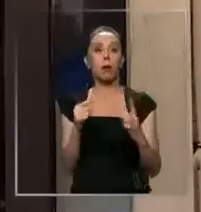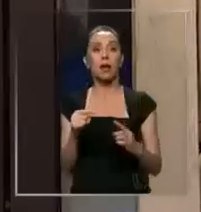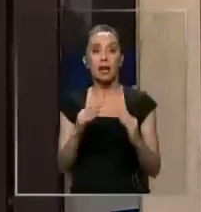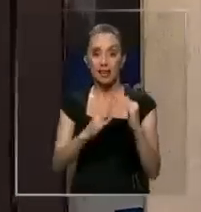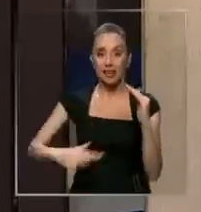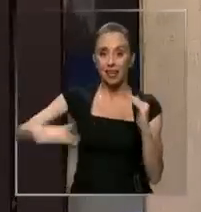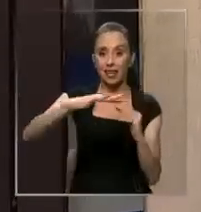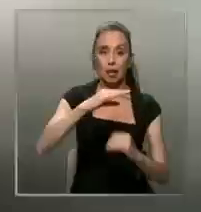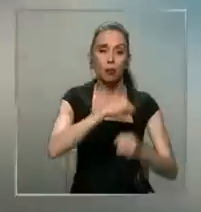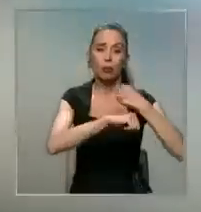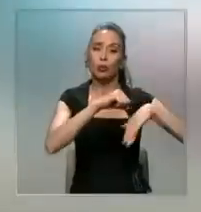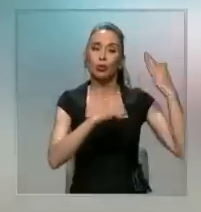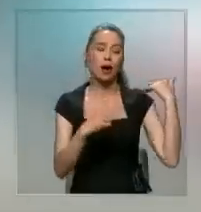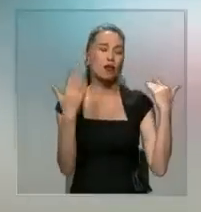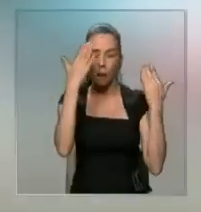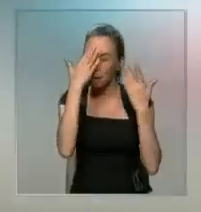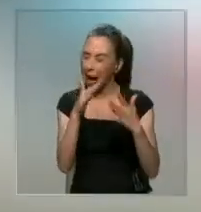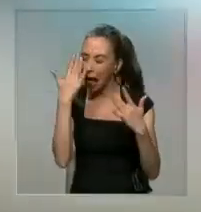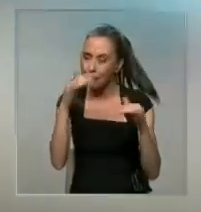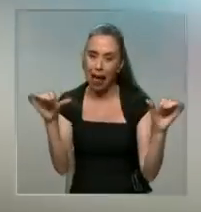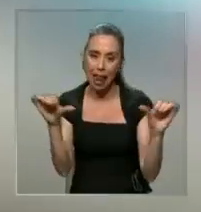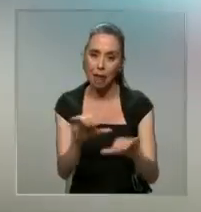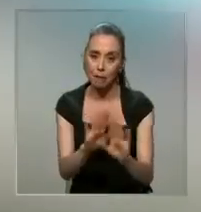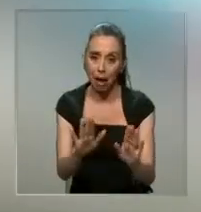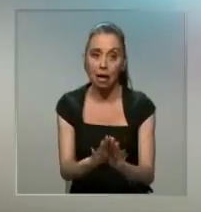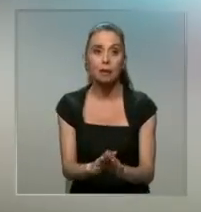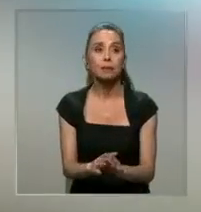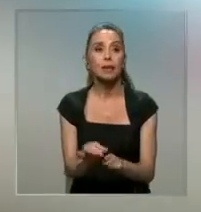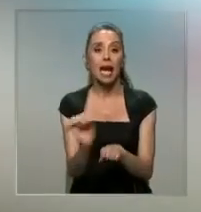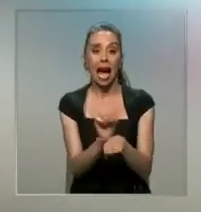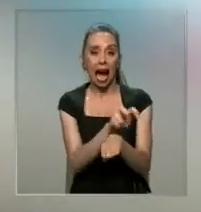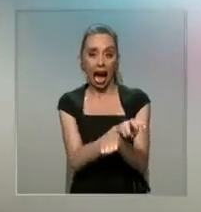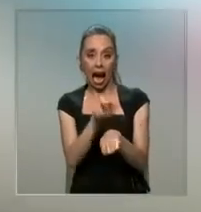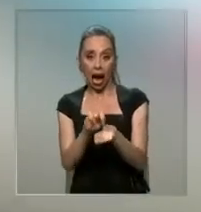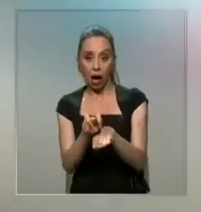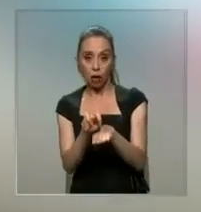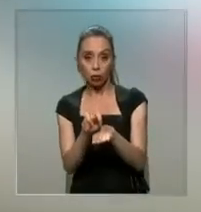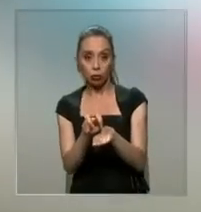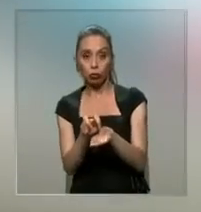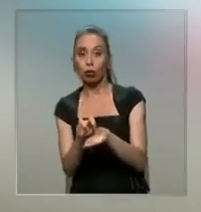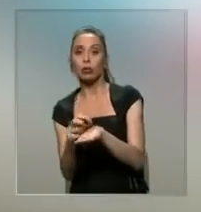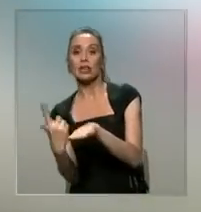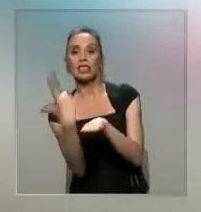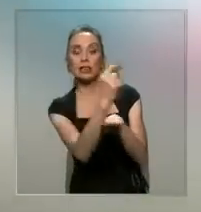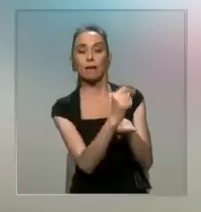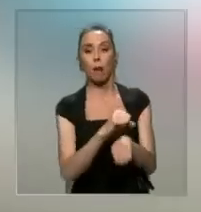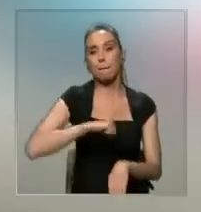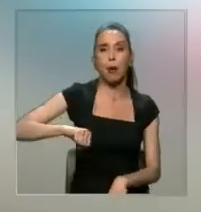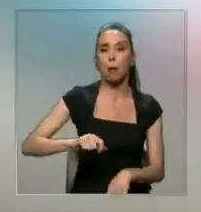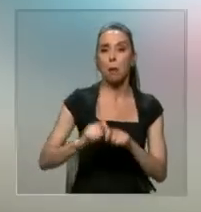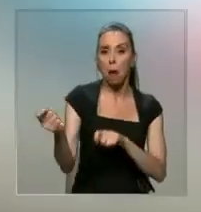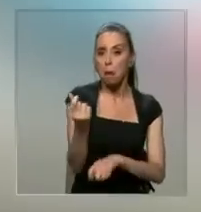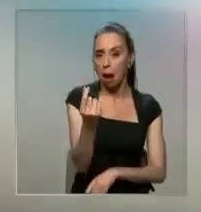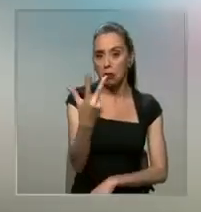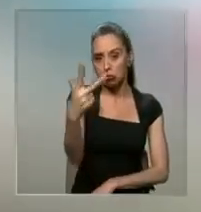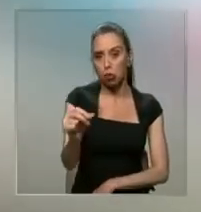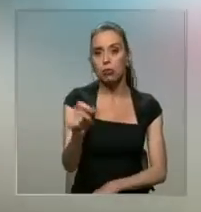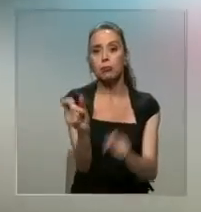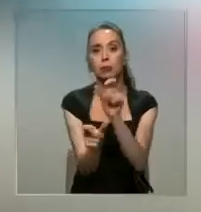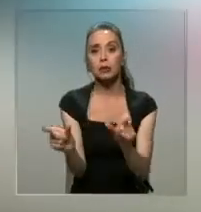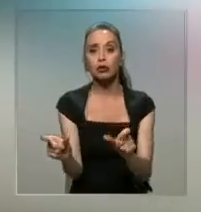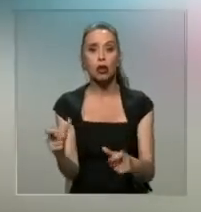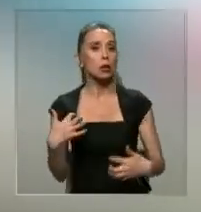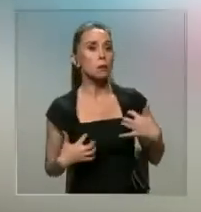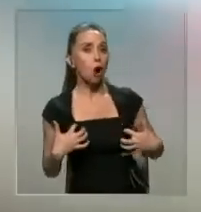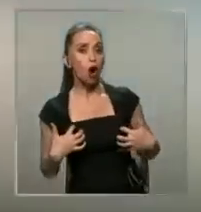años que ya está muy malo. En este caso, finalmente los ocupantes del vehículo lograron retirarse sin entregarles dinero a estos individuos, que